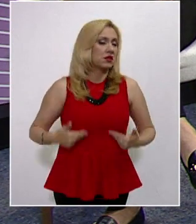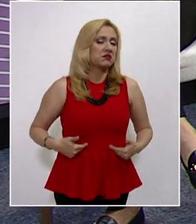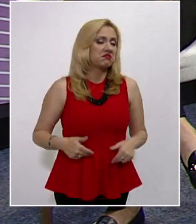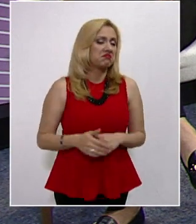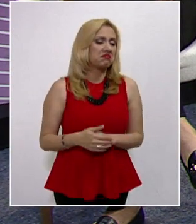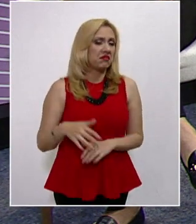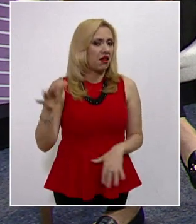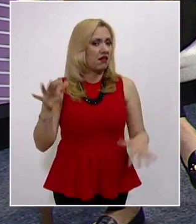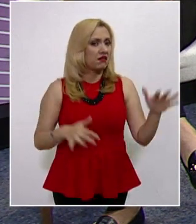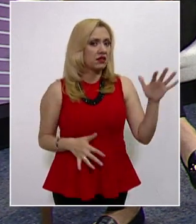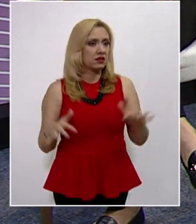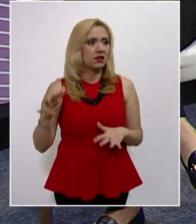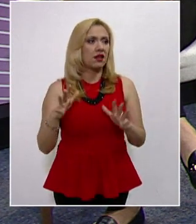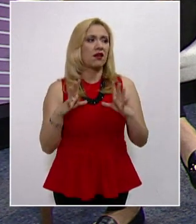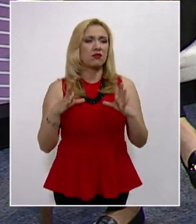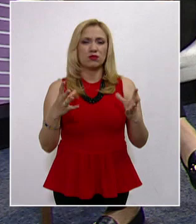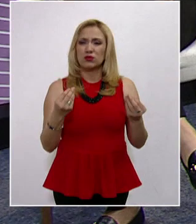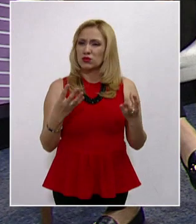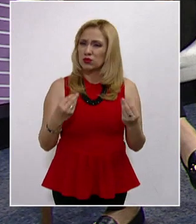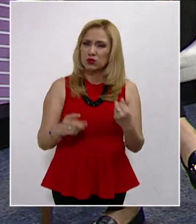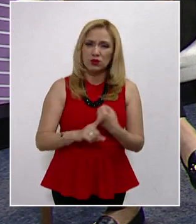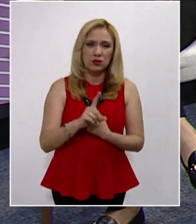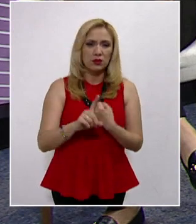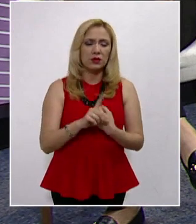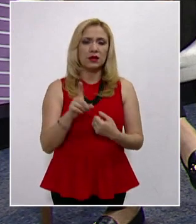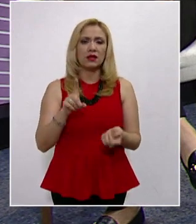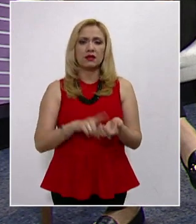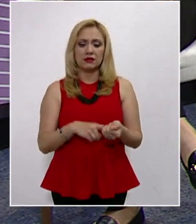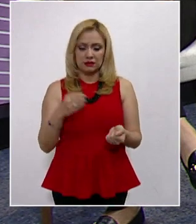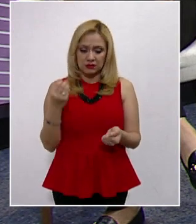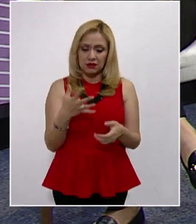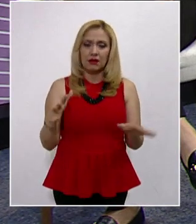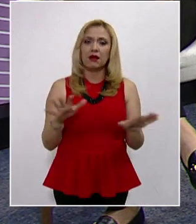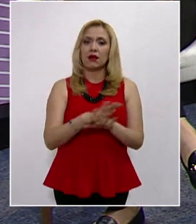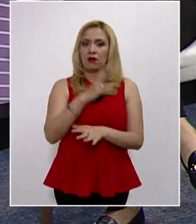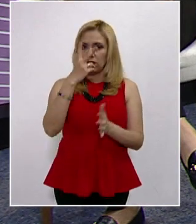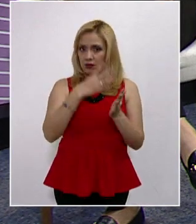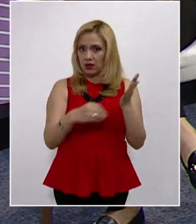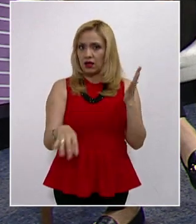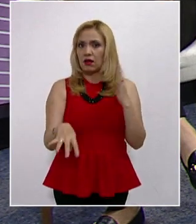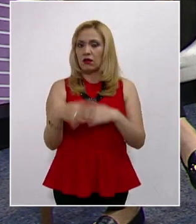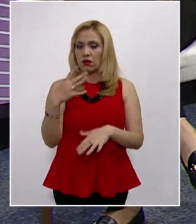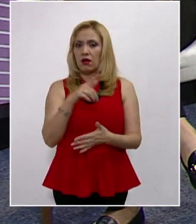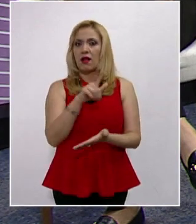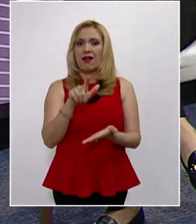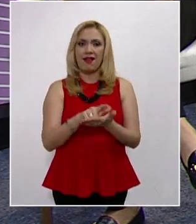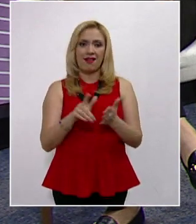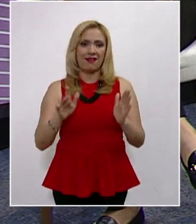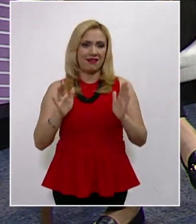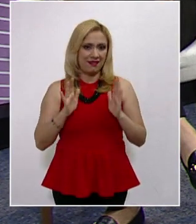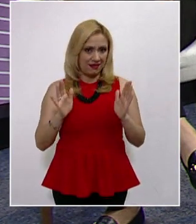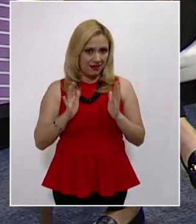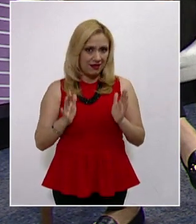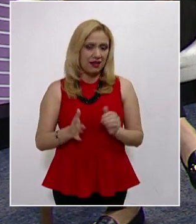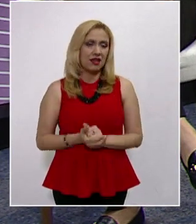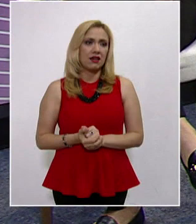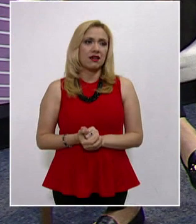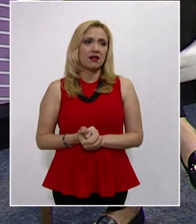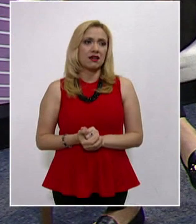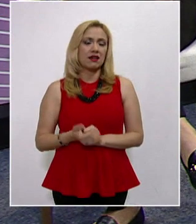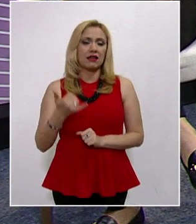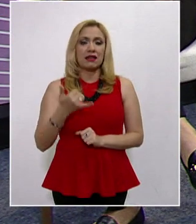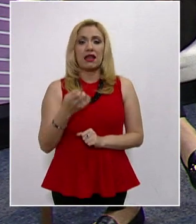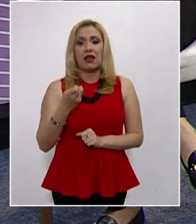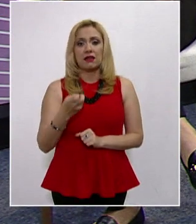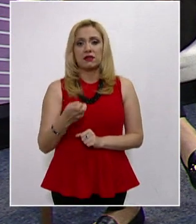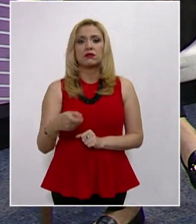Hay todavía varios retos, aún y con la reforma del 2014 al Código de Justicia Militar, y sobre